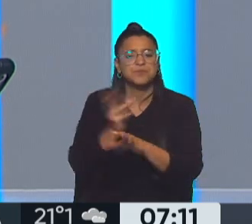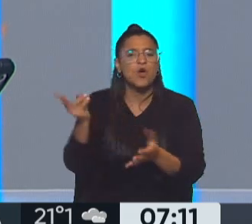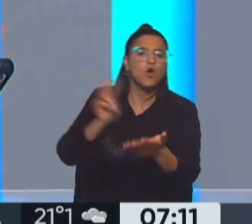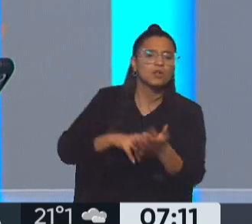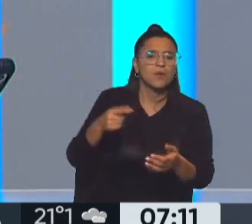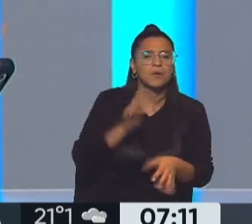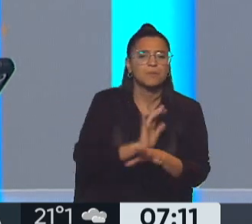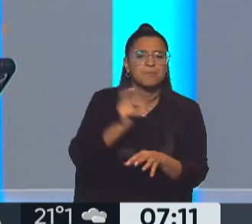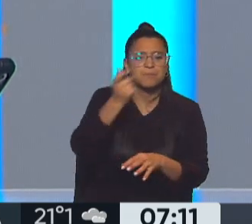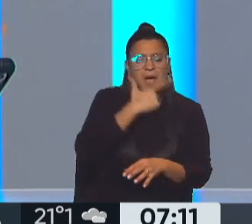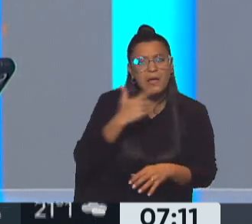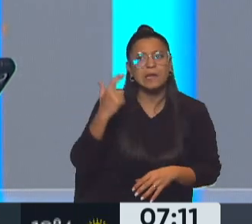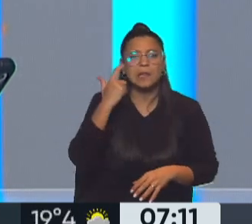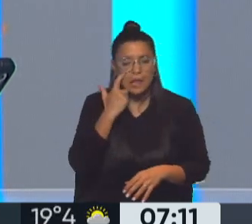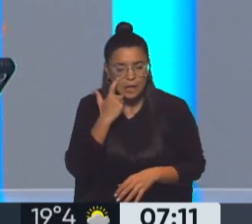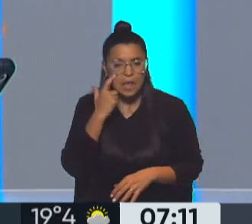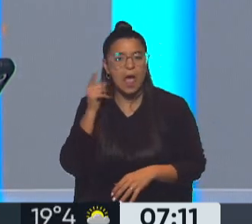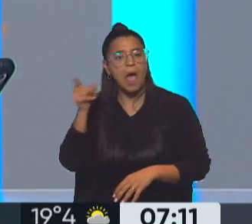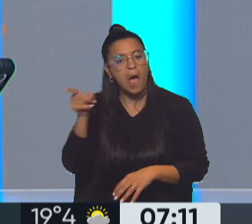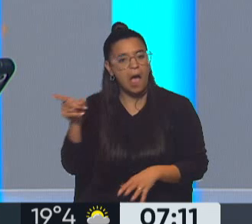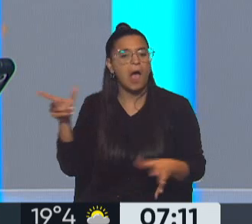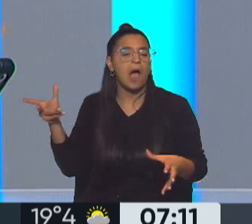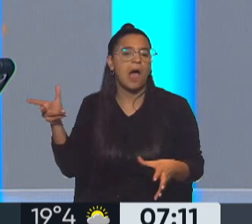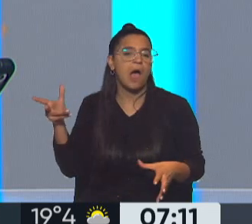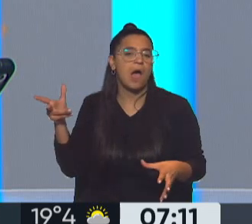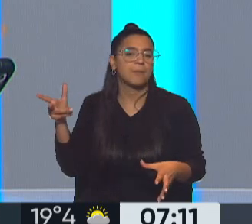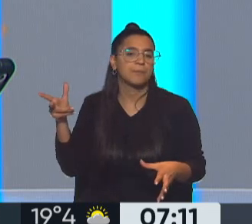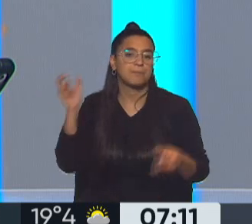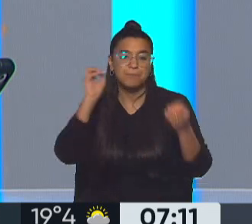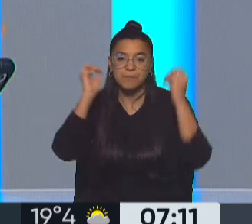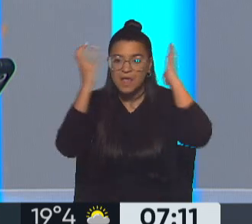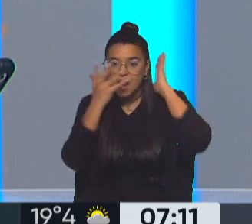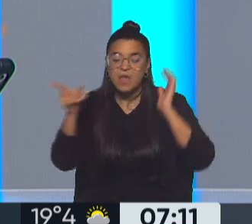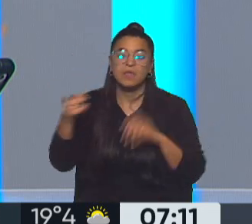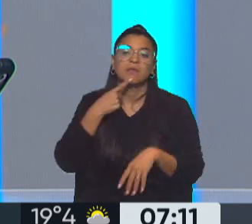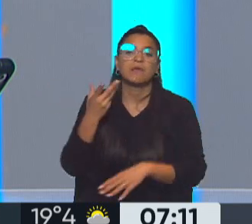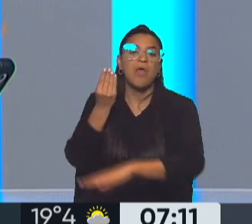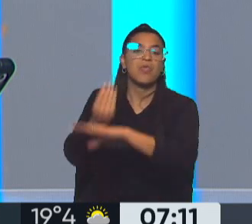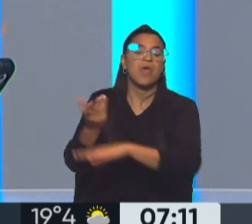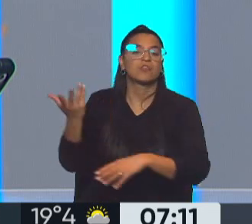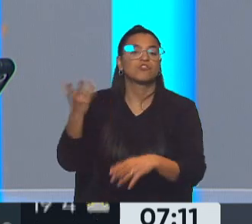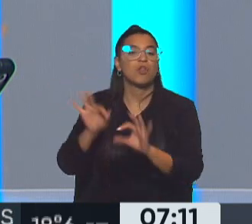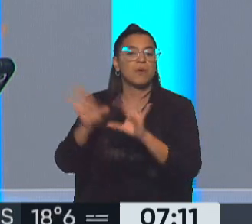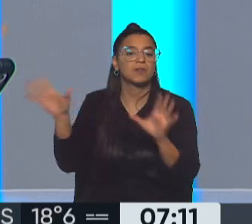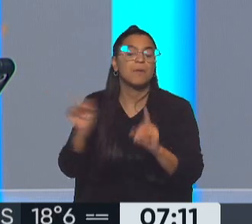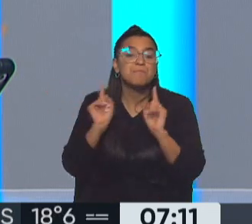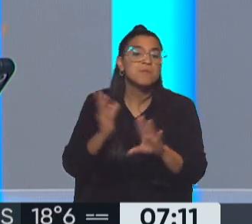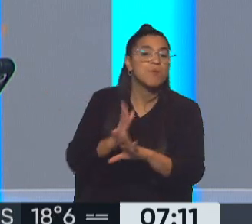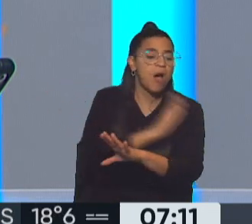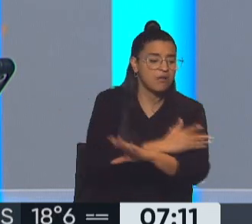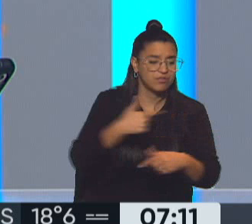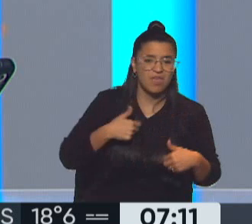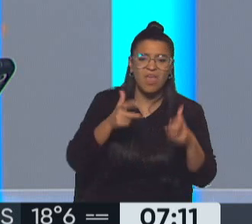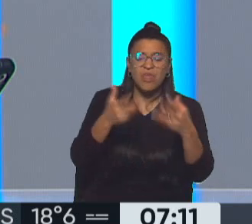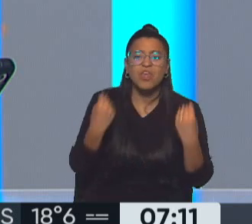un guiño de Mauricio Macri hacia Milei, hacia el candidato libertario, sobre todo teniendo en cuenta lo que había dicho